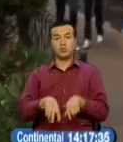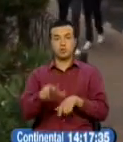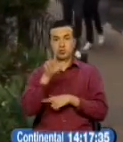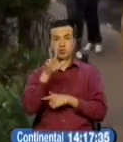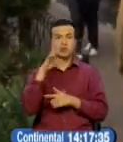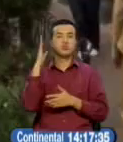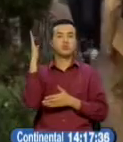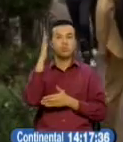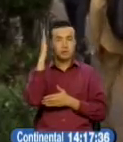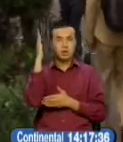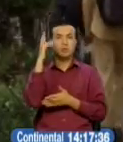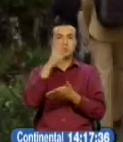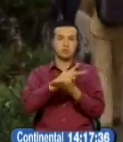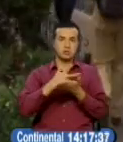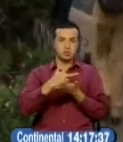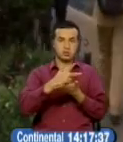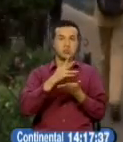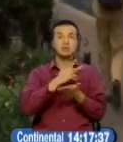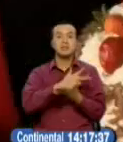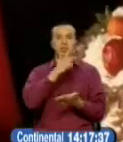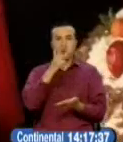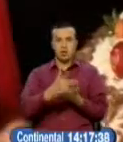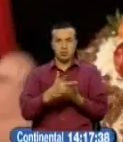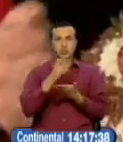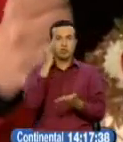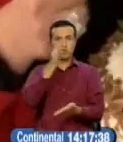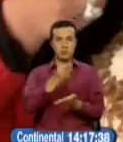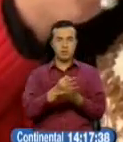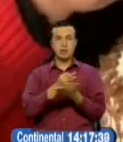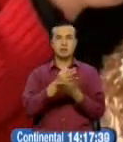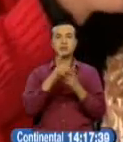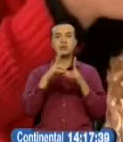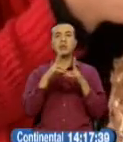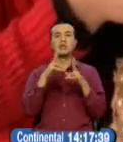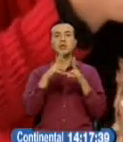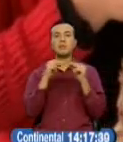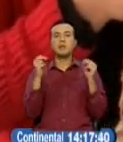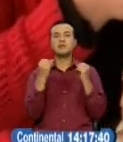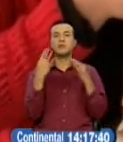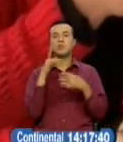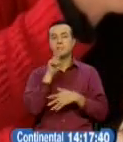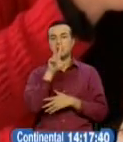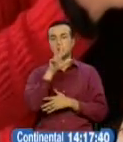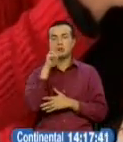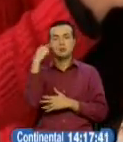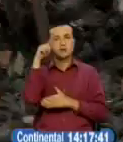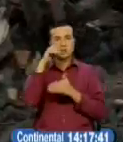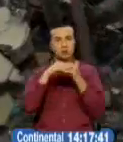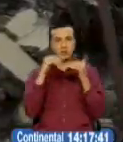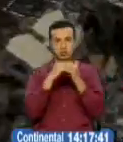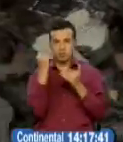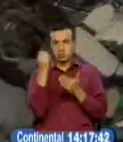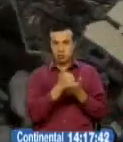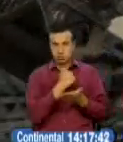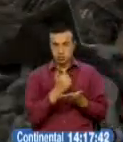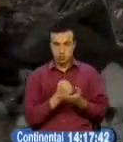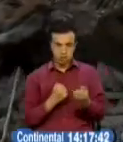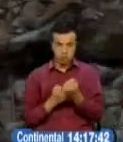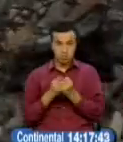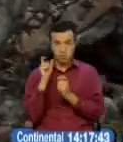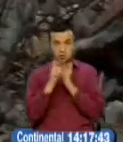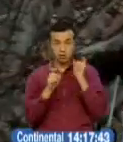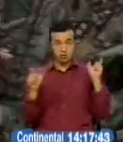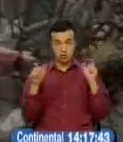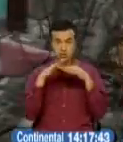Tungurahua, Chimborazo, Cotopaxi y Pastaza, se recaudaron aproximadamente 23 millones de dólares en beneficio de las